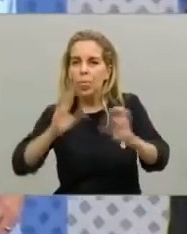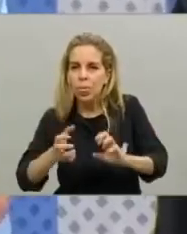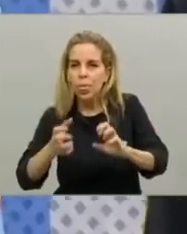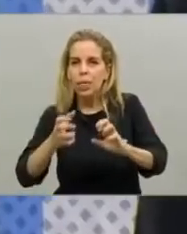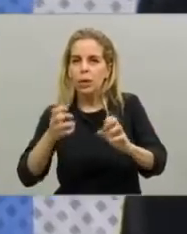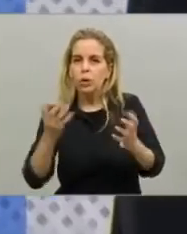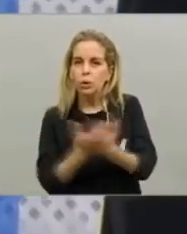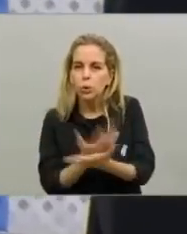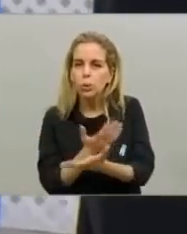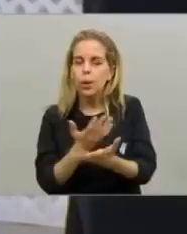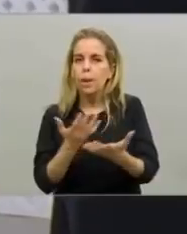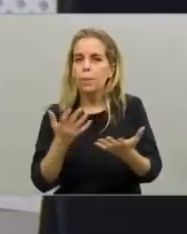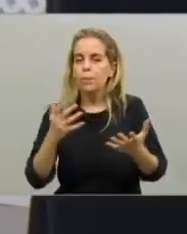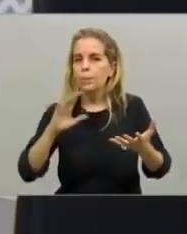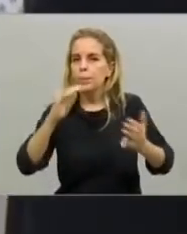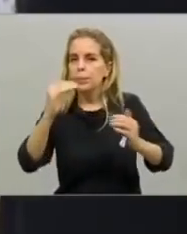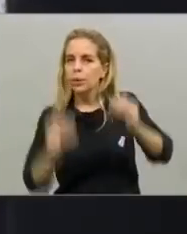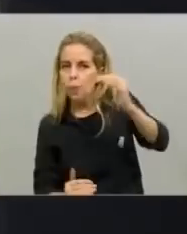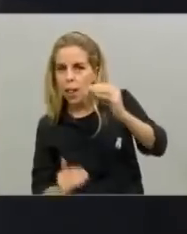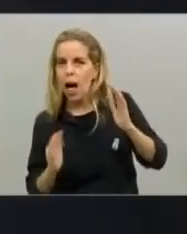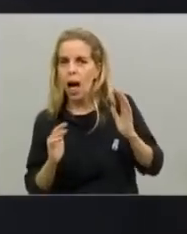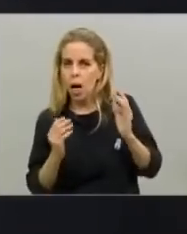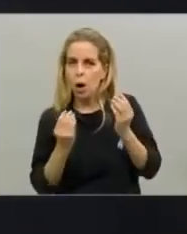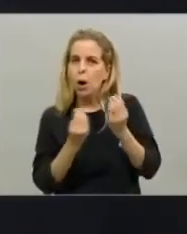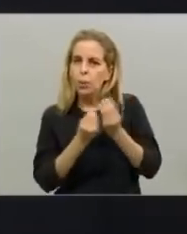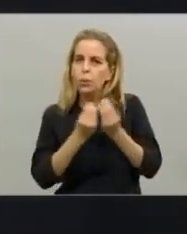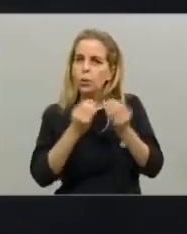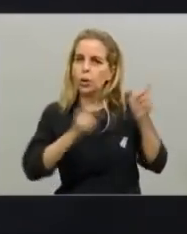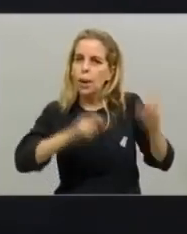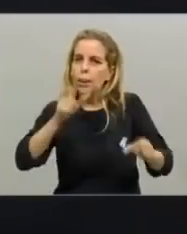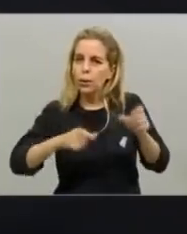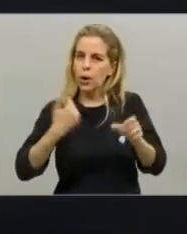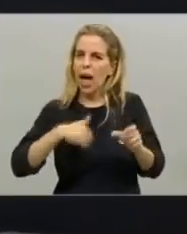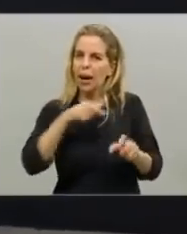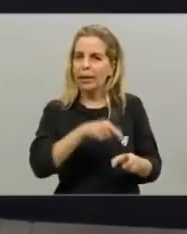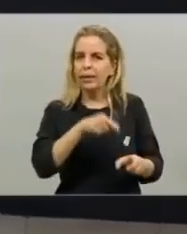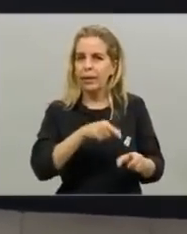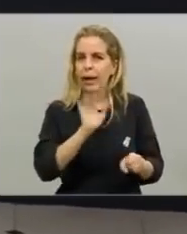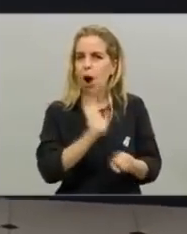y por el olvido al que han sido condenados millones de argentinos.